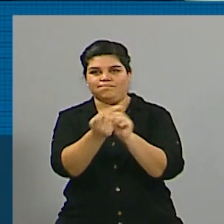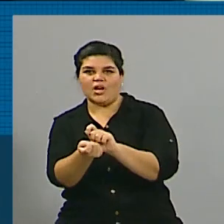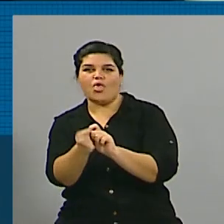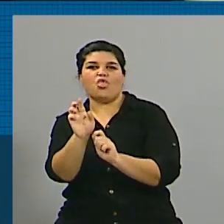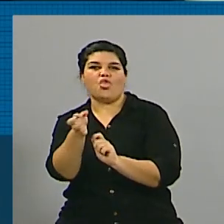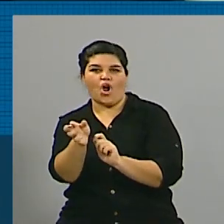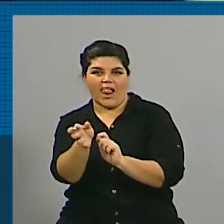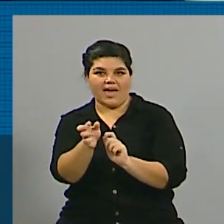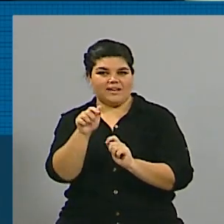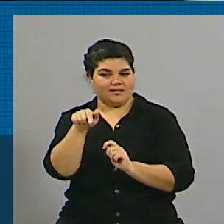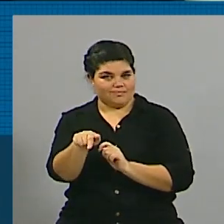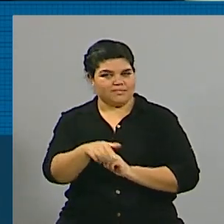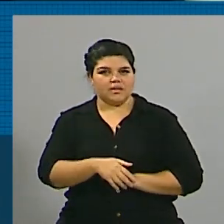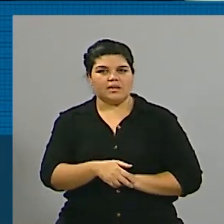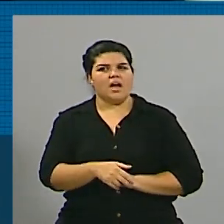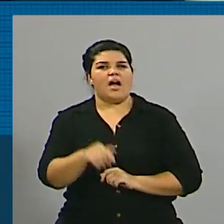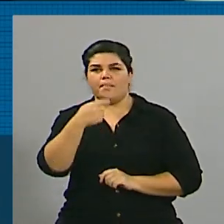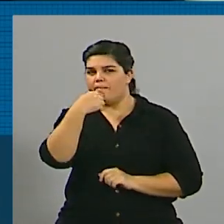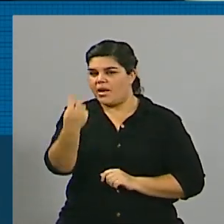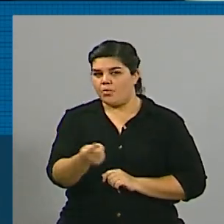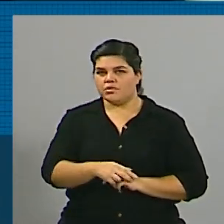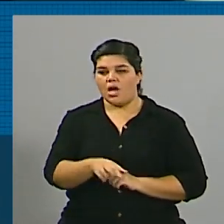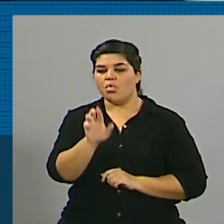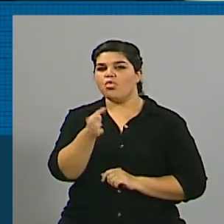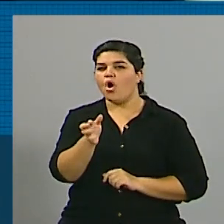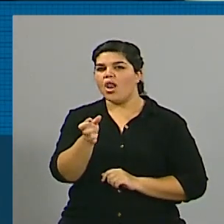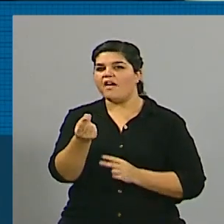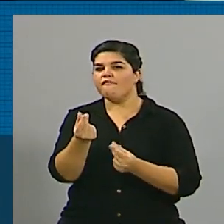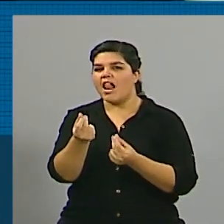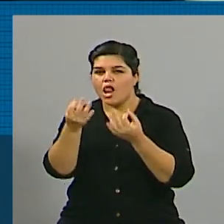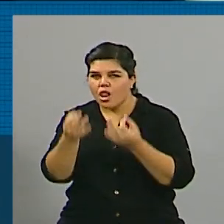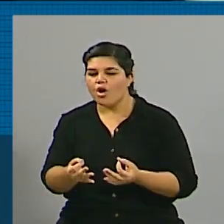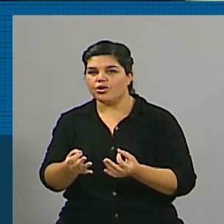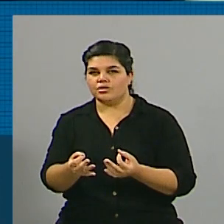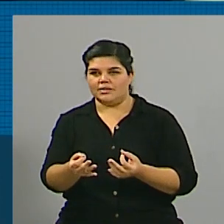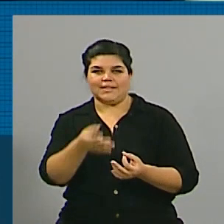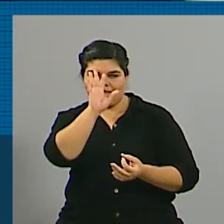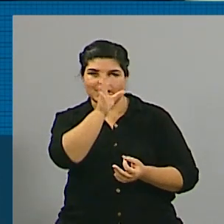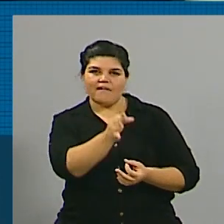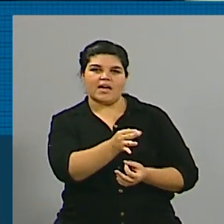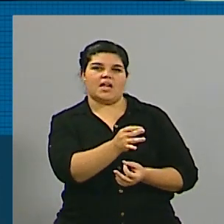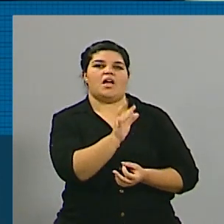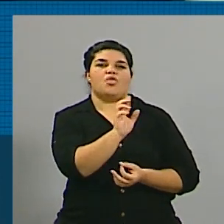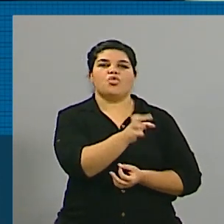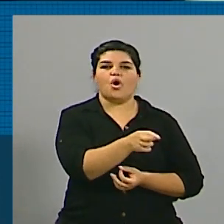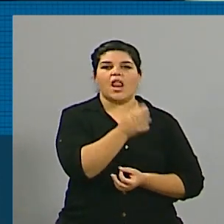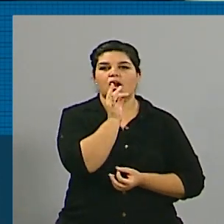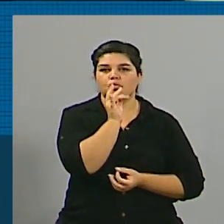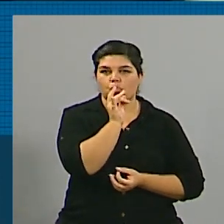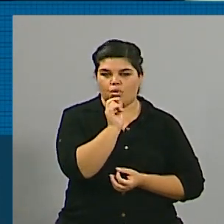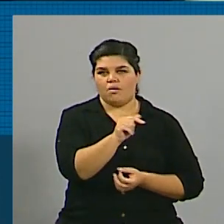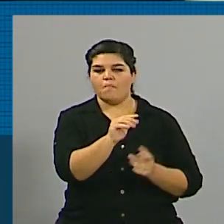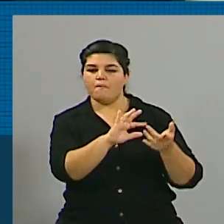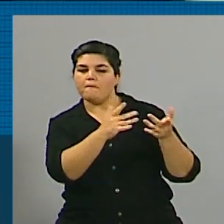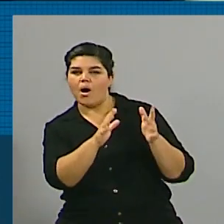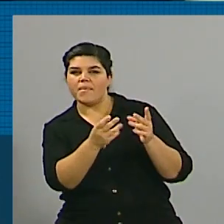¿cuál debería ser el valor real del dólar hoy? Teniendo en cuenta que hay un blue que nos va marcando un poco la cancha y en el cual se basan muchos de los